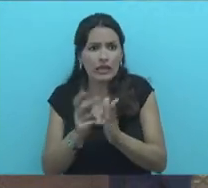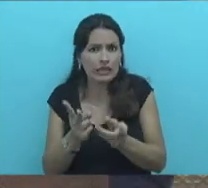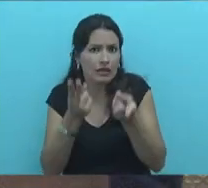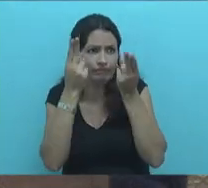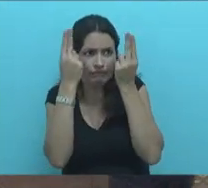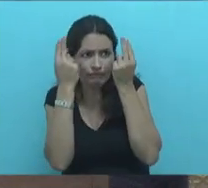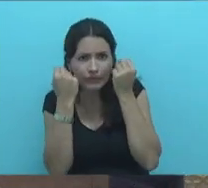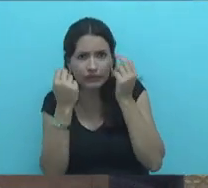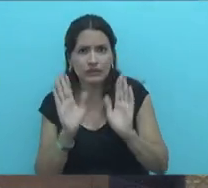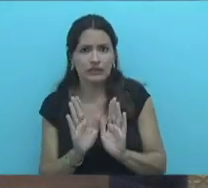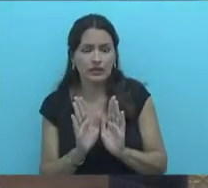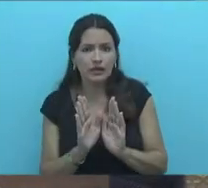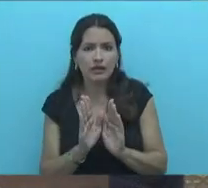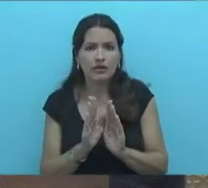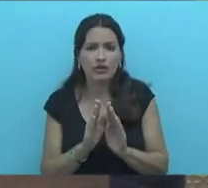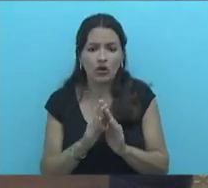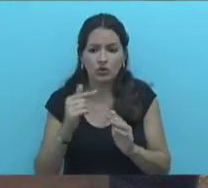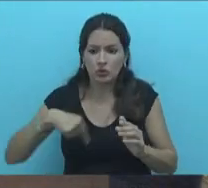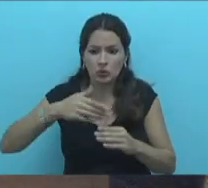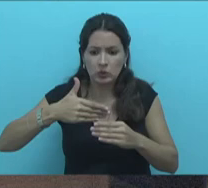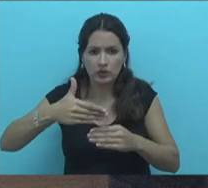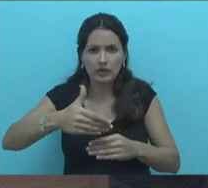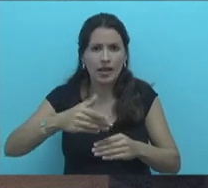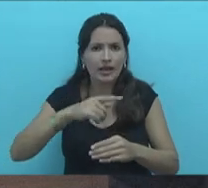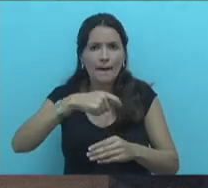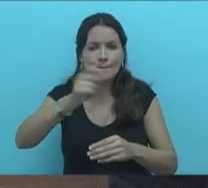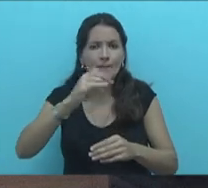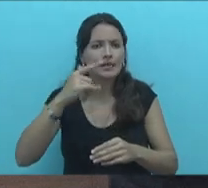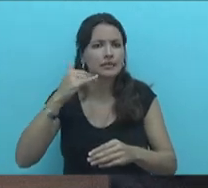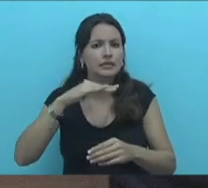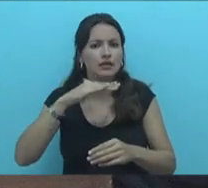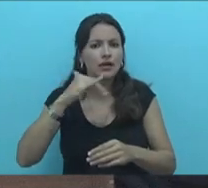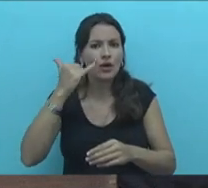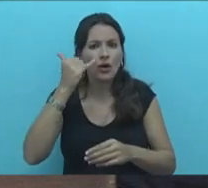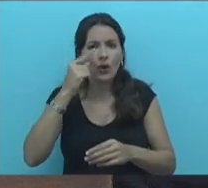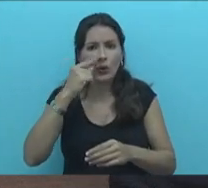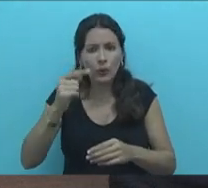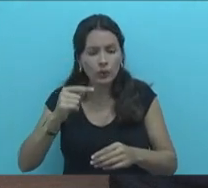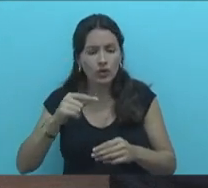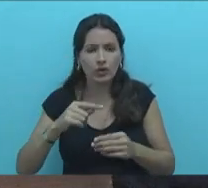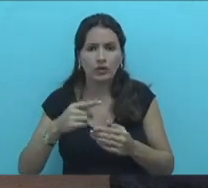acerquemos a mediados de junio, cuando se defina realmente la próxima gobernadora o el